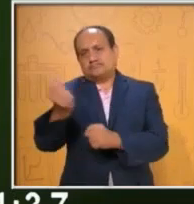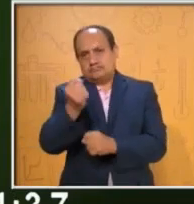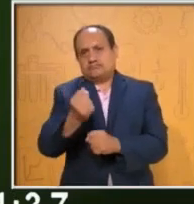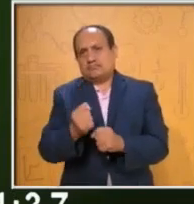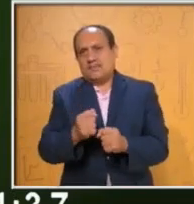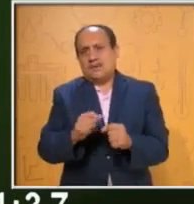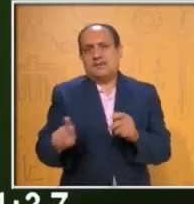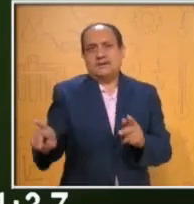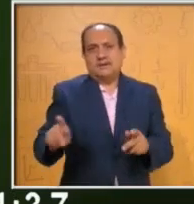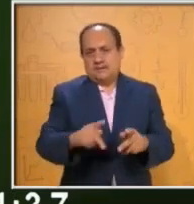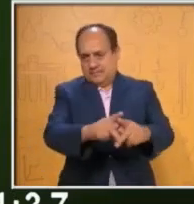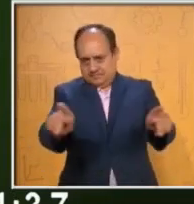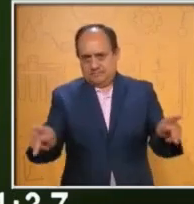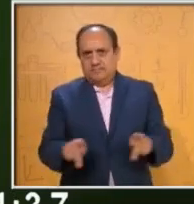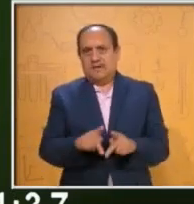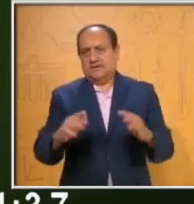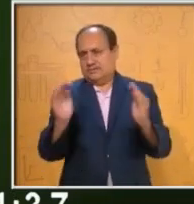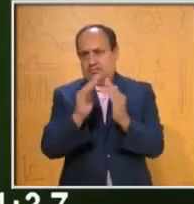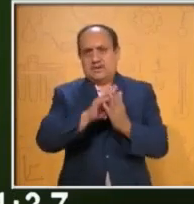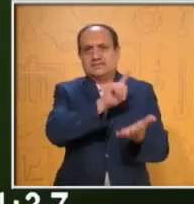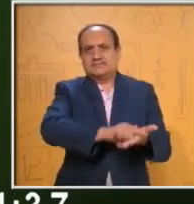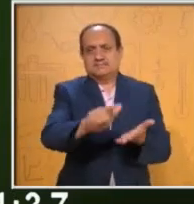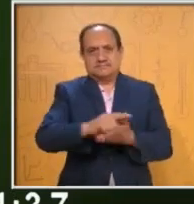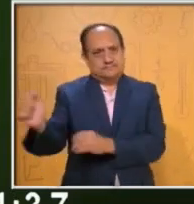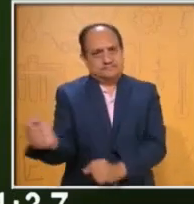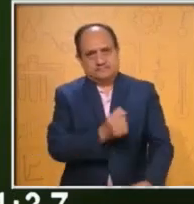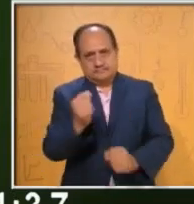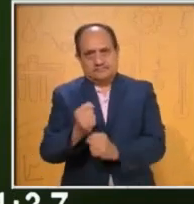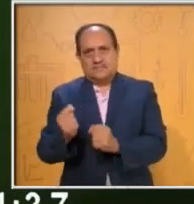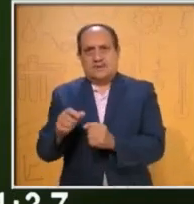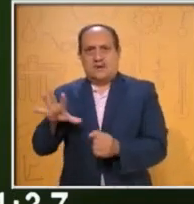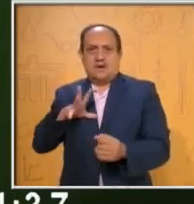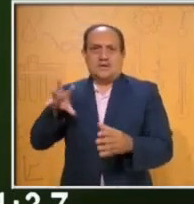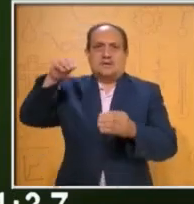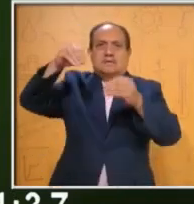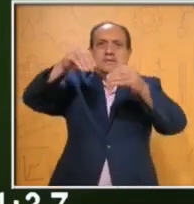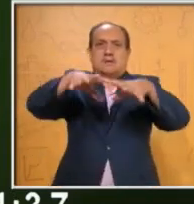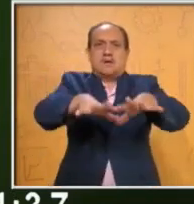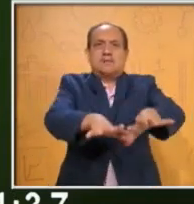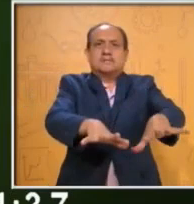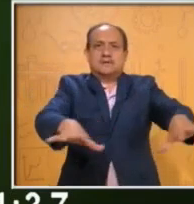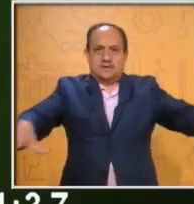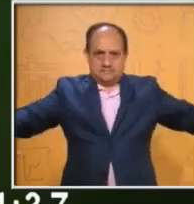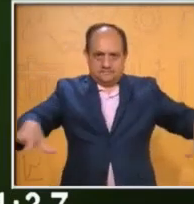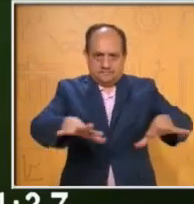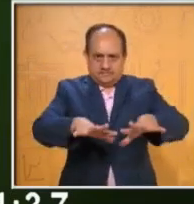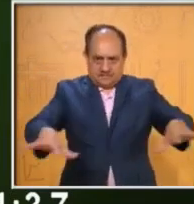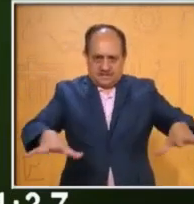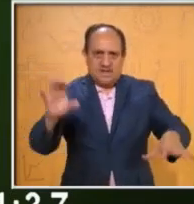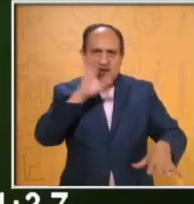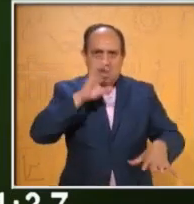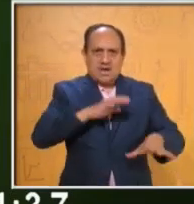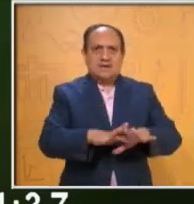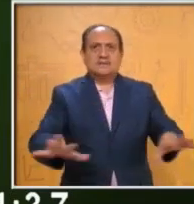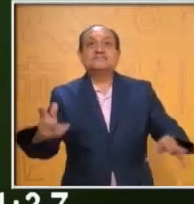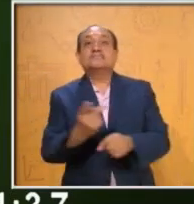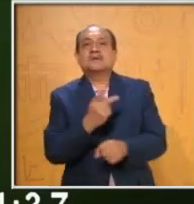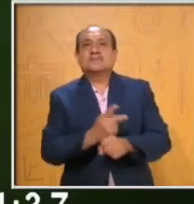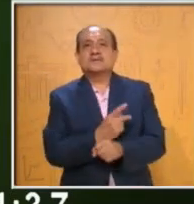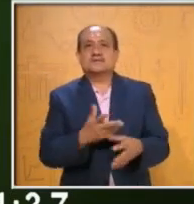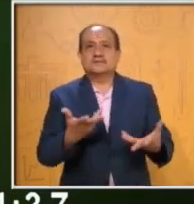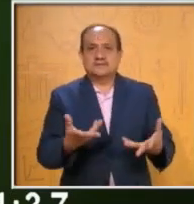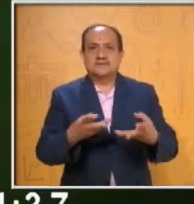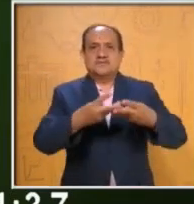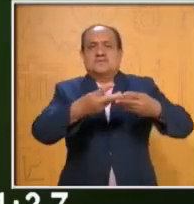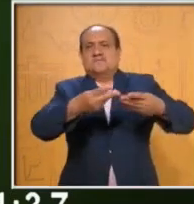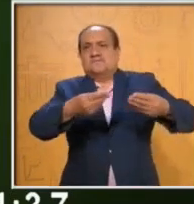nuestro patio, nuestro porche, pues al momento de hacer contacto con el suelo que está caliente, ¿qué pasa? Pues